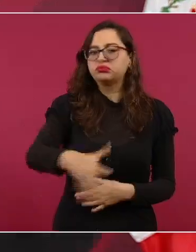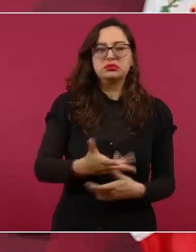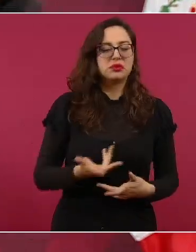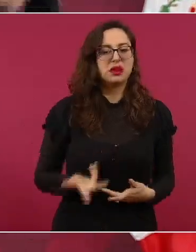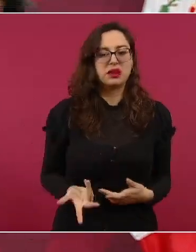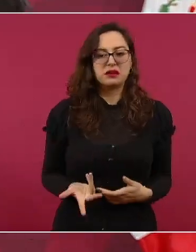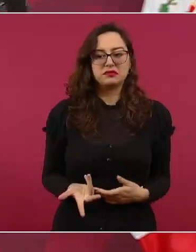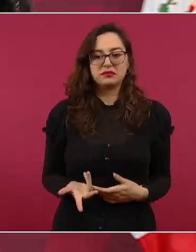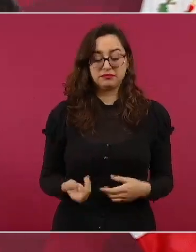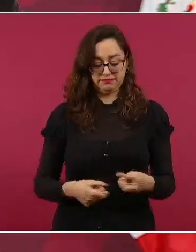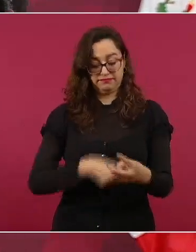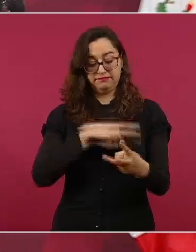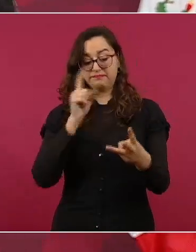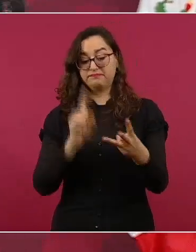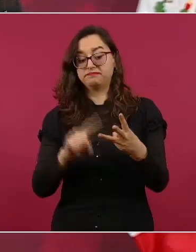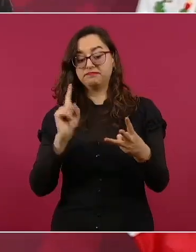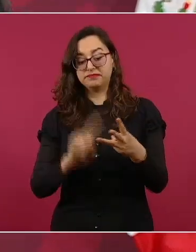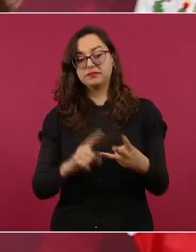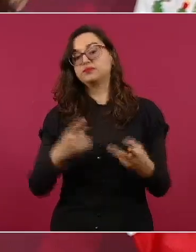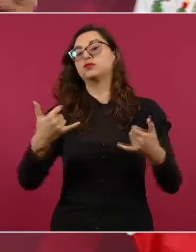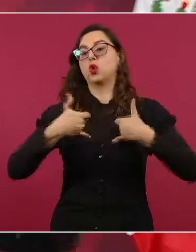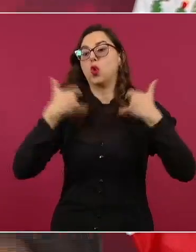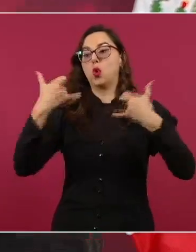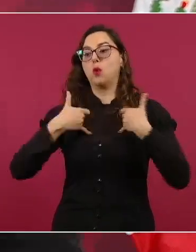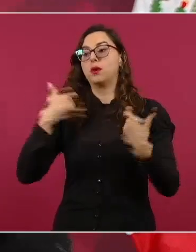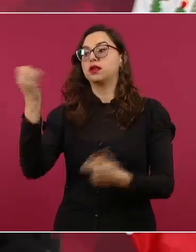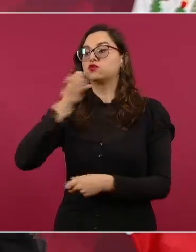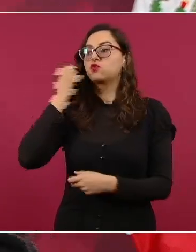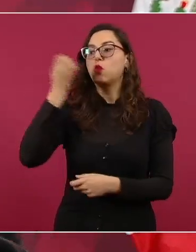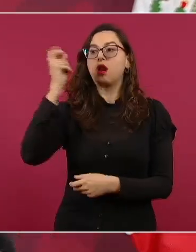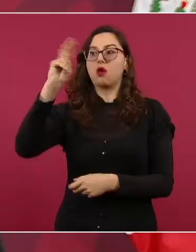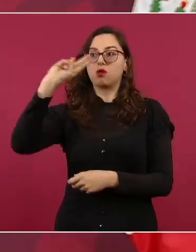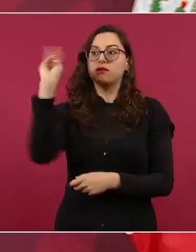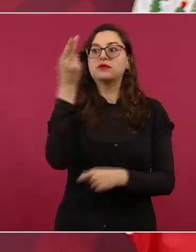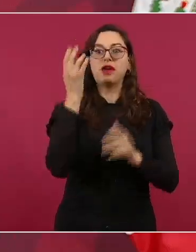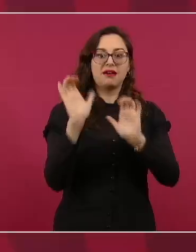que deseaban ingresar a las universidades públicas?